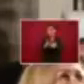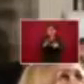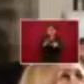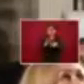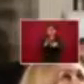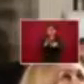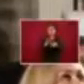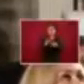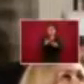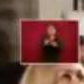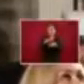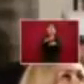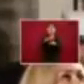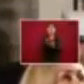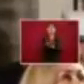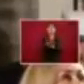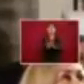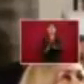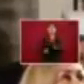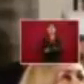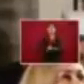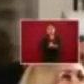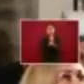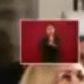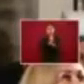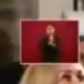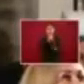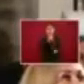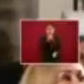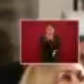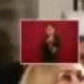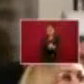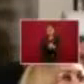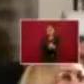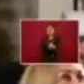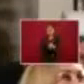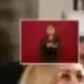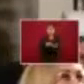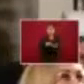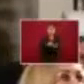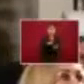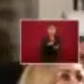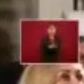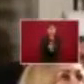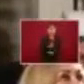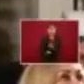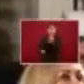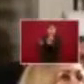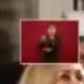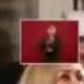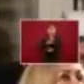eso justificaba buena parte de sus acciones anteriores, incluidas, ¿no?,